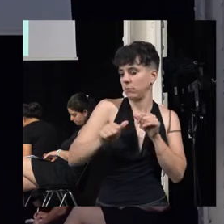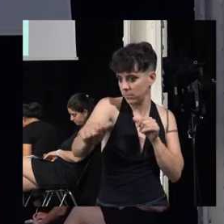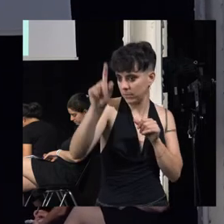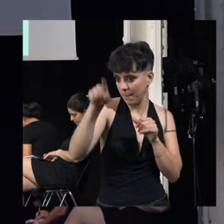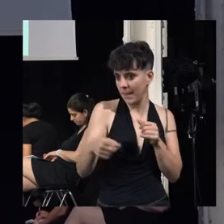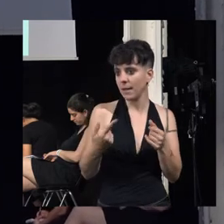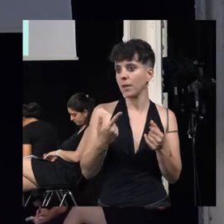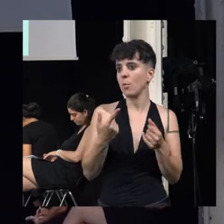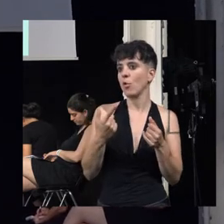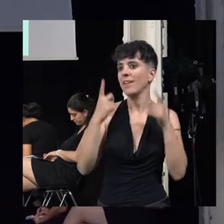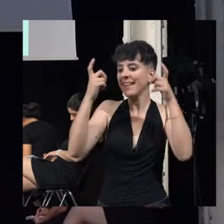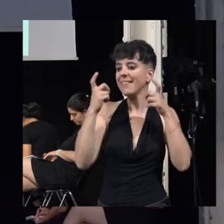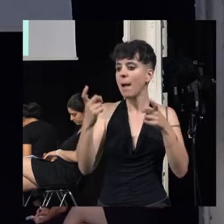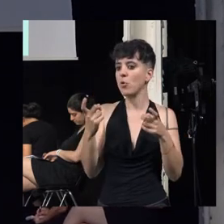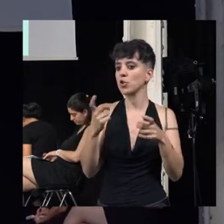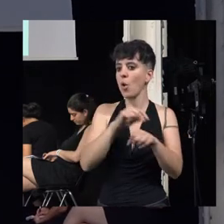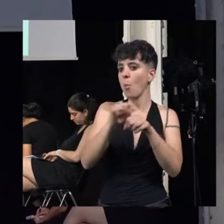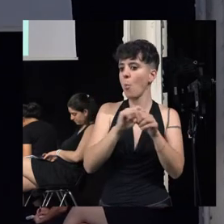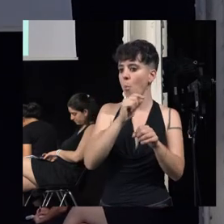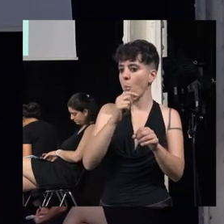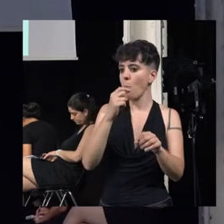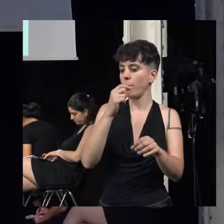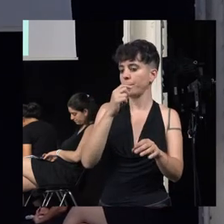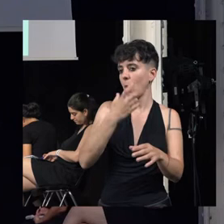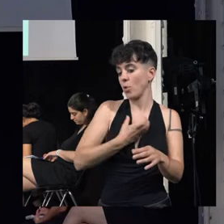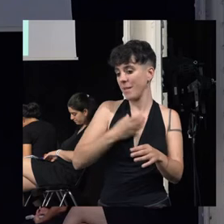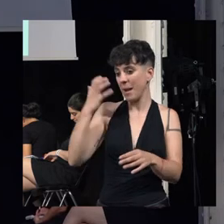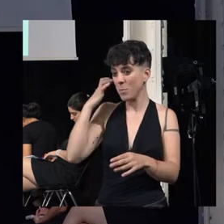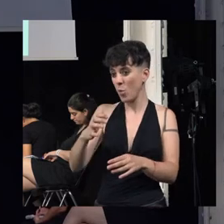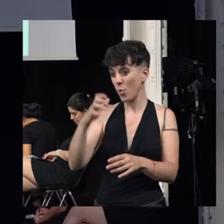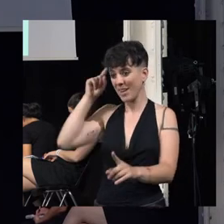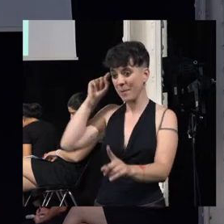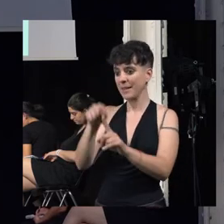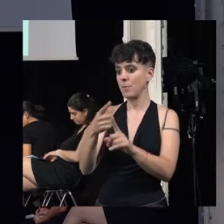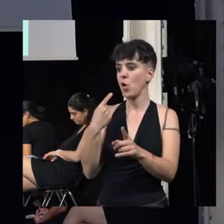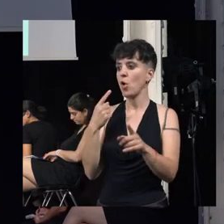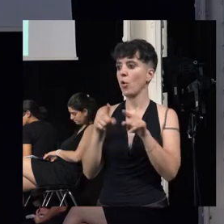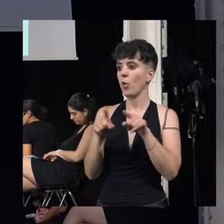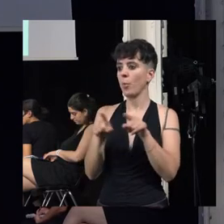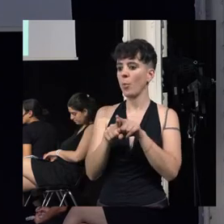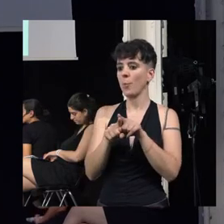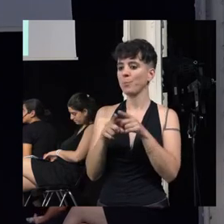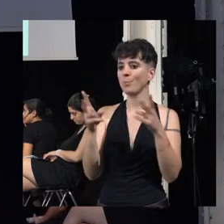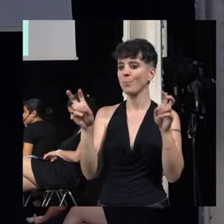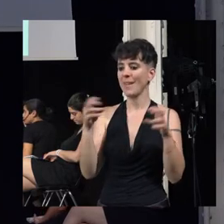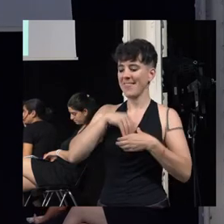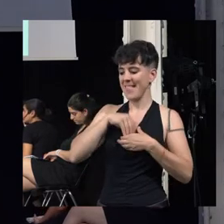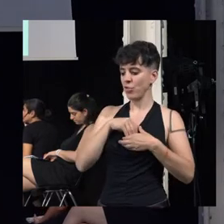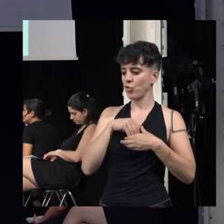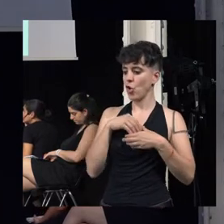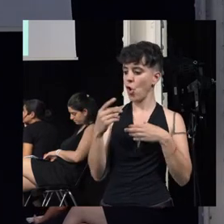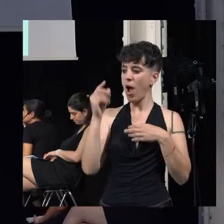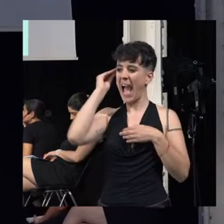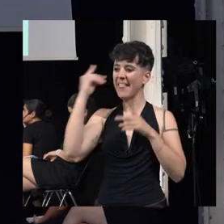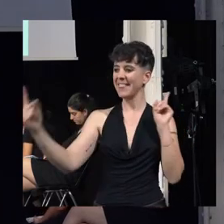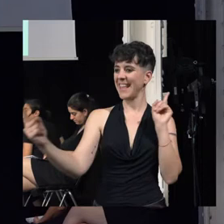un municipalismo queer, que rompamos ese prisma de antigitanismo que todas tenemos a la hora de abordar las políticas, especialmente las políticas